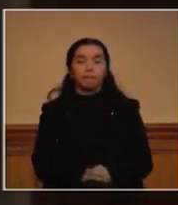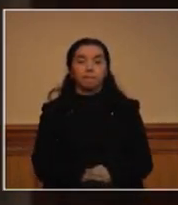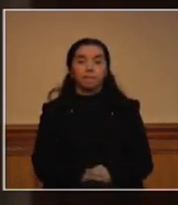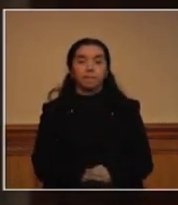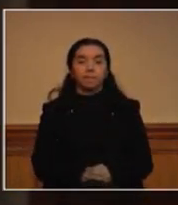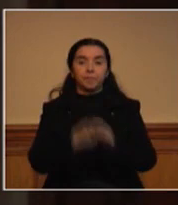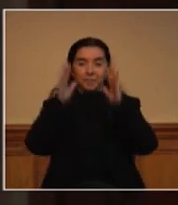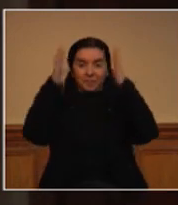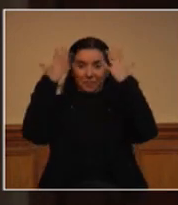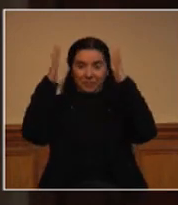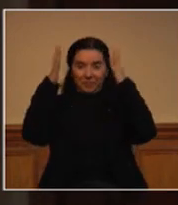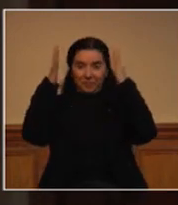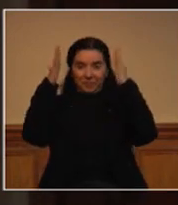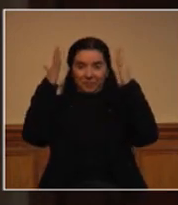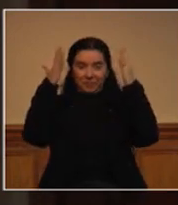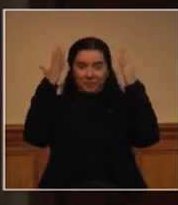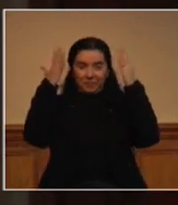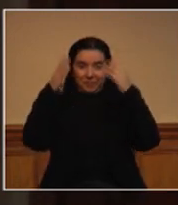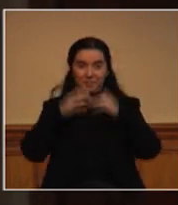Muchas gracias. Hola.